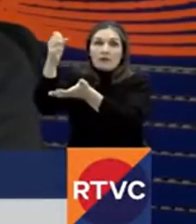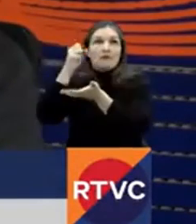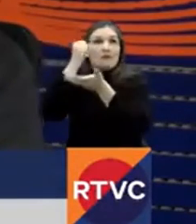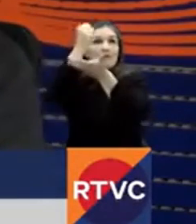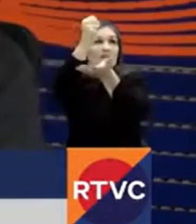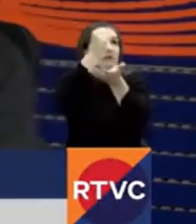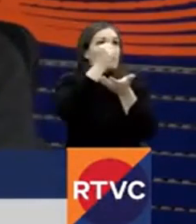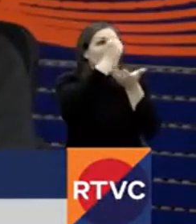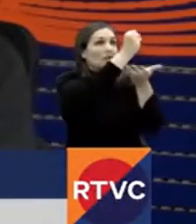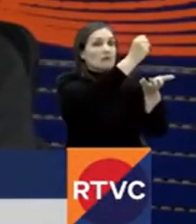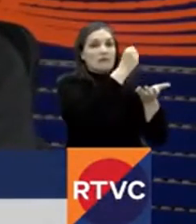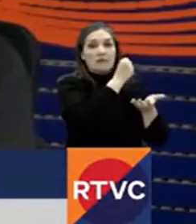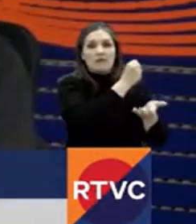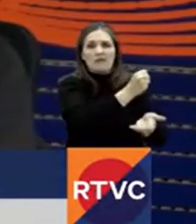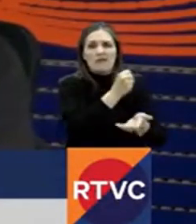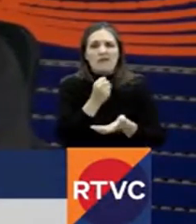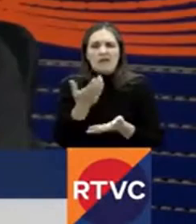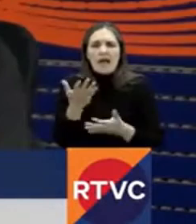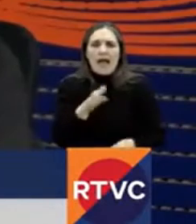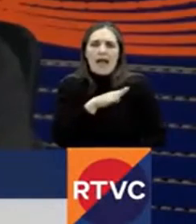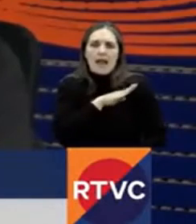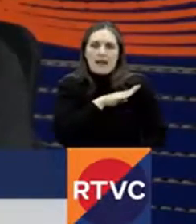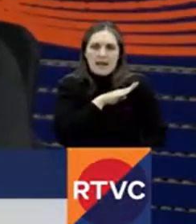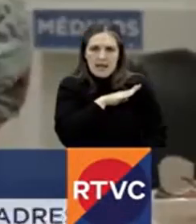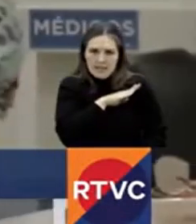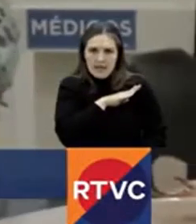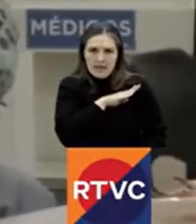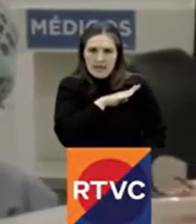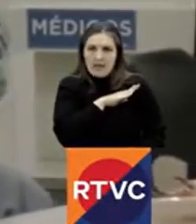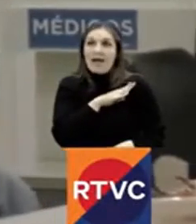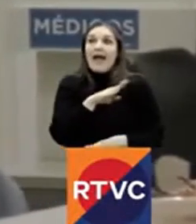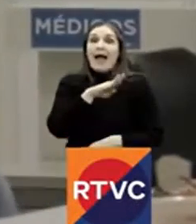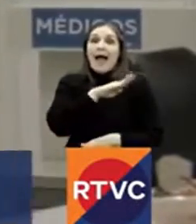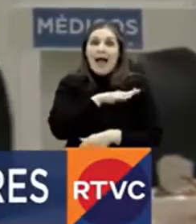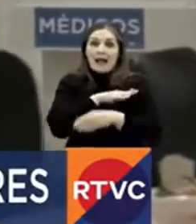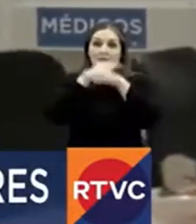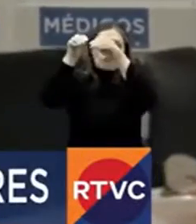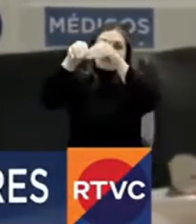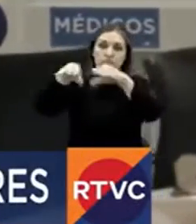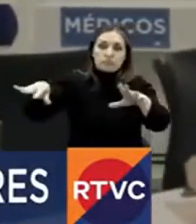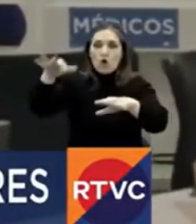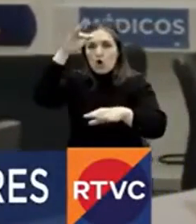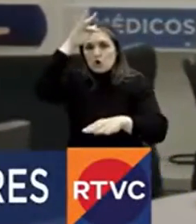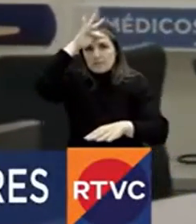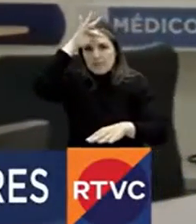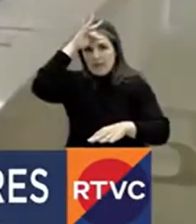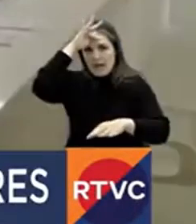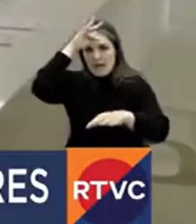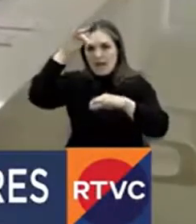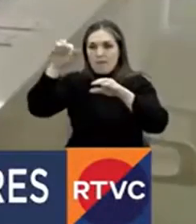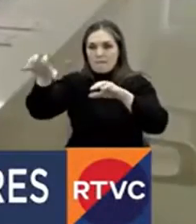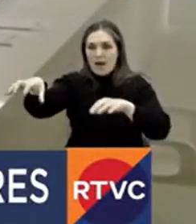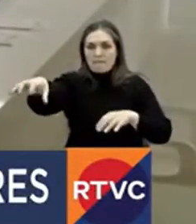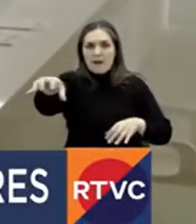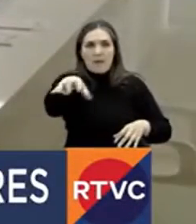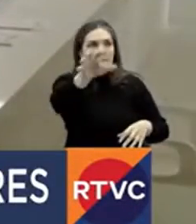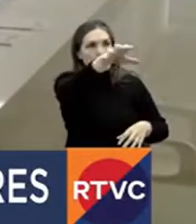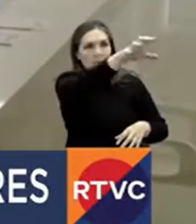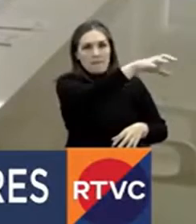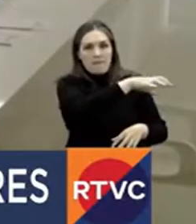primaria. Los giros son controlados en la medida que hacen la función y los hospitales, si bien